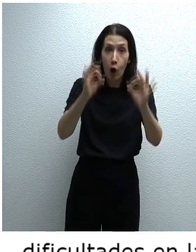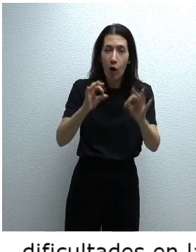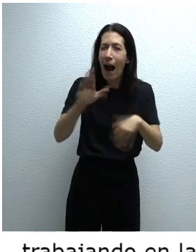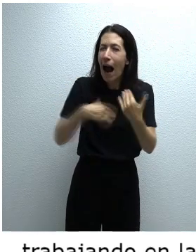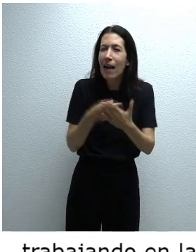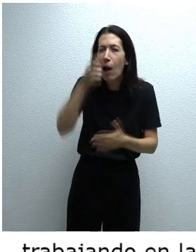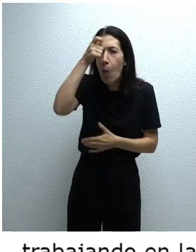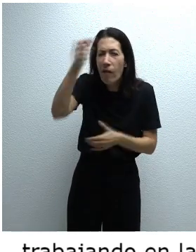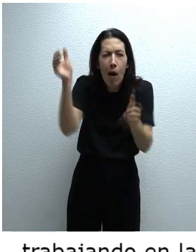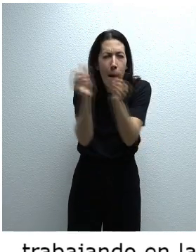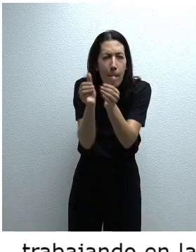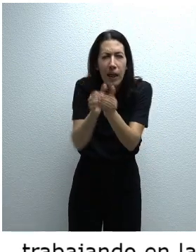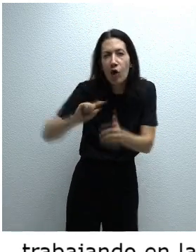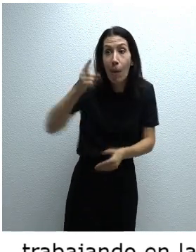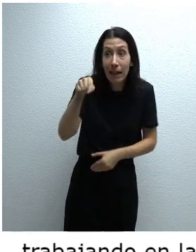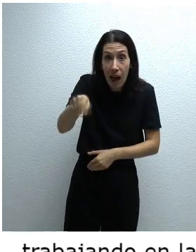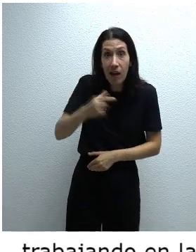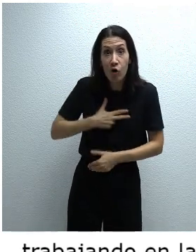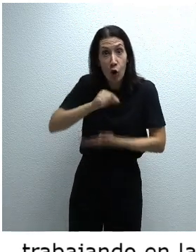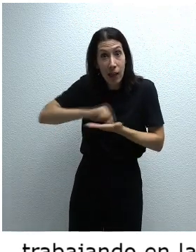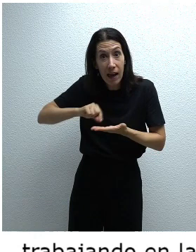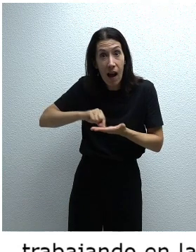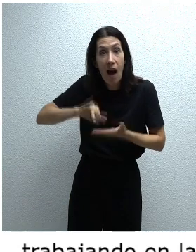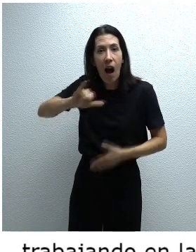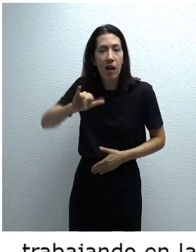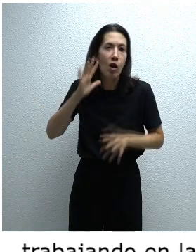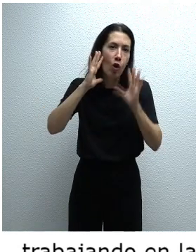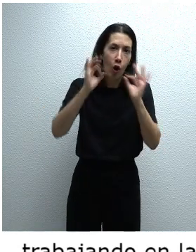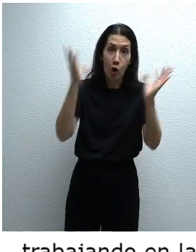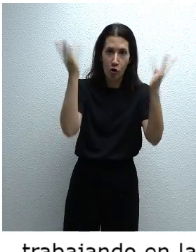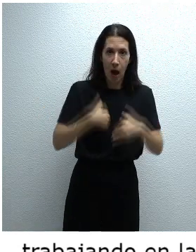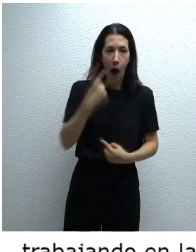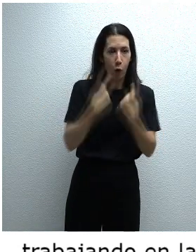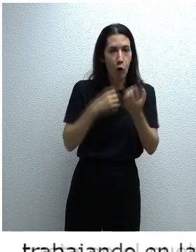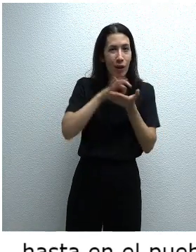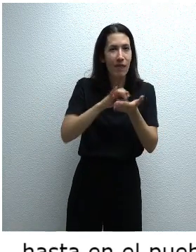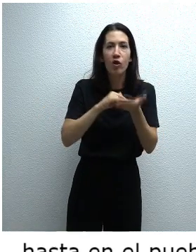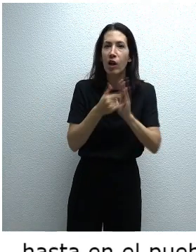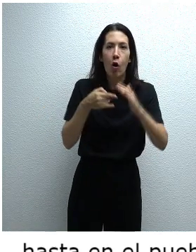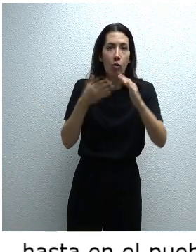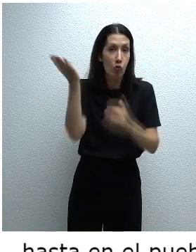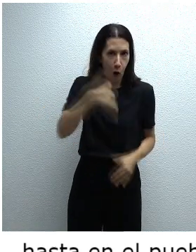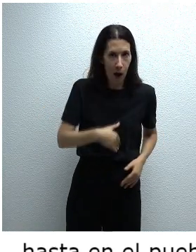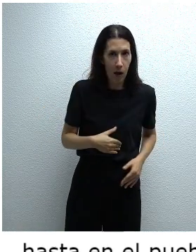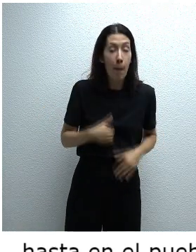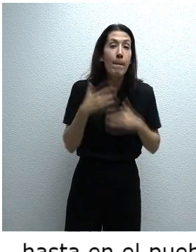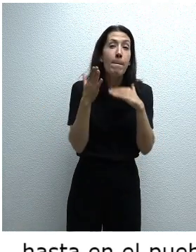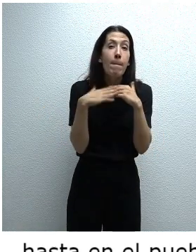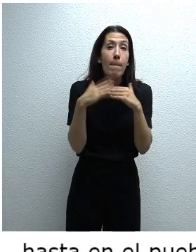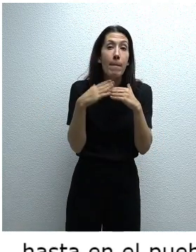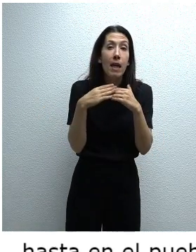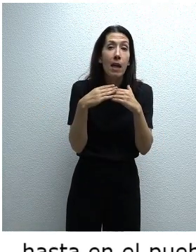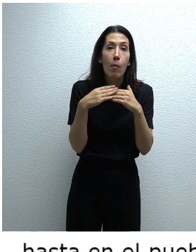más pequeño de España, donde haya una notaría, pues, lógicamente, no habrá acceso a alguno de esos servicios técnicos, pero por lo menos que estén